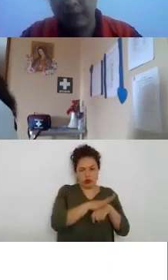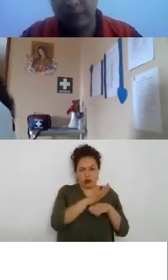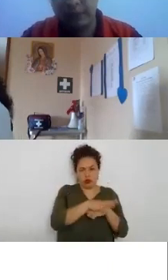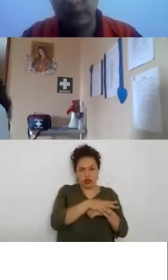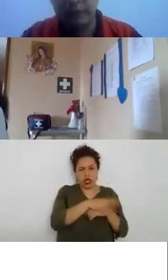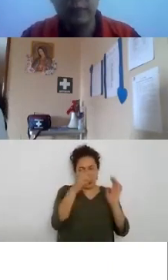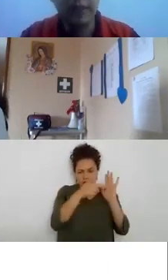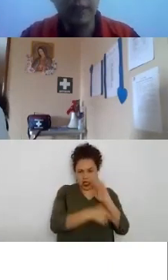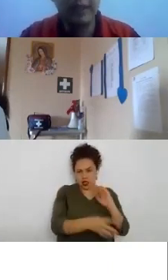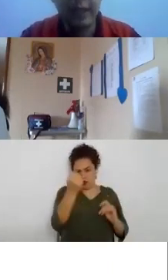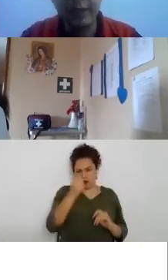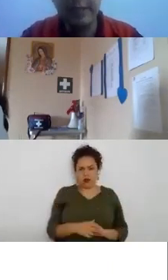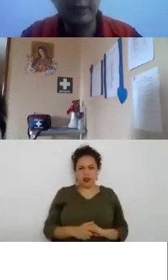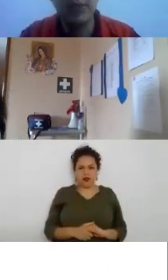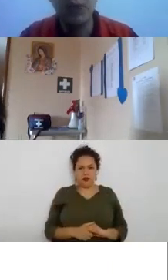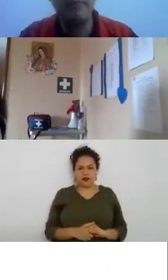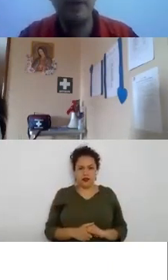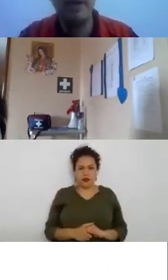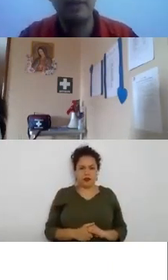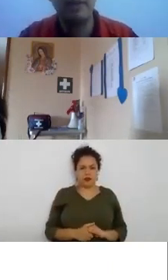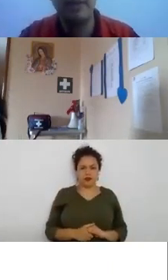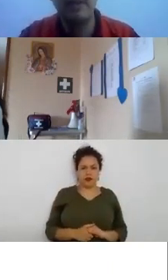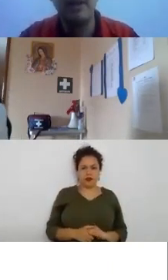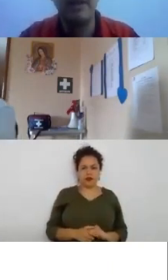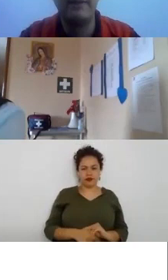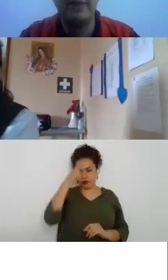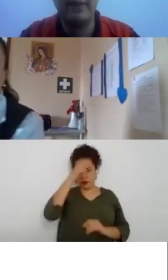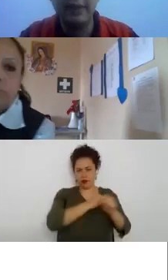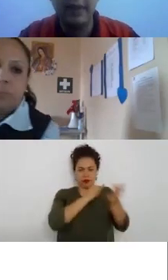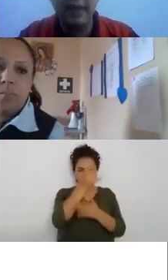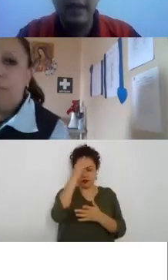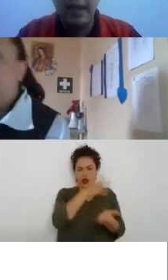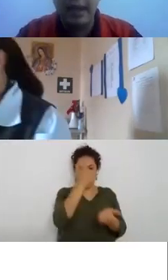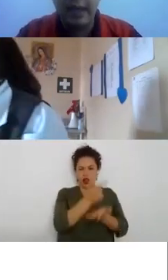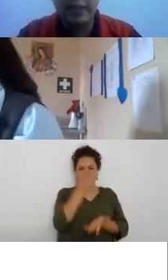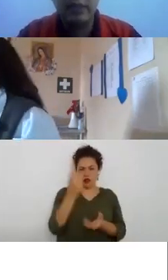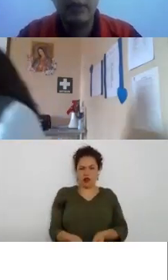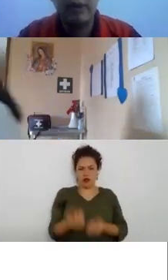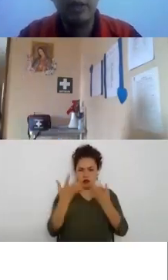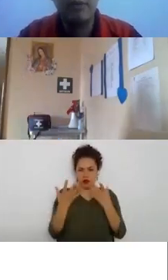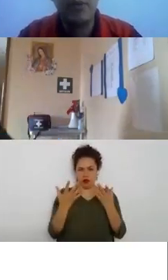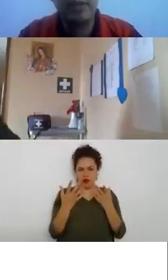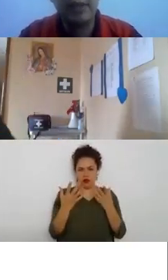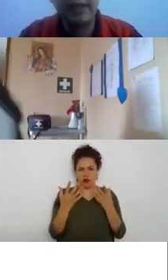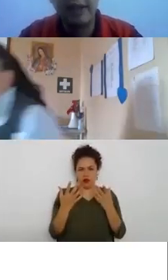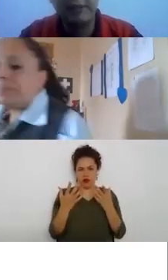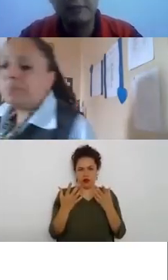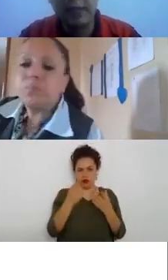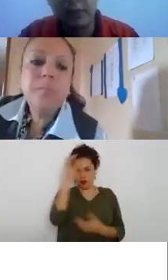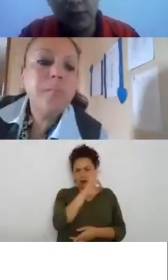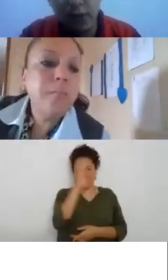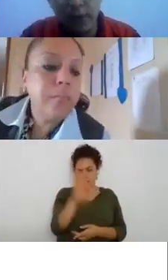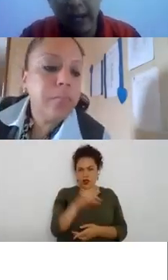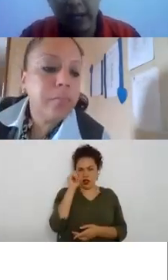9, que precisamente se ocupa para determinar la gravedad, haciendo una valoración en porcentaje de la